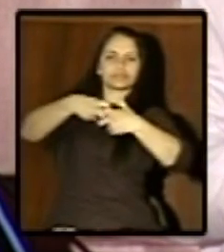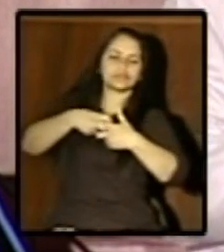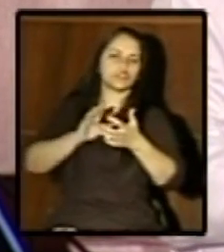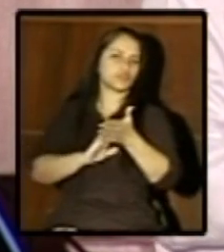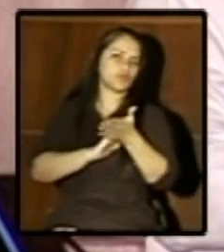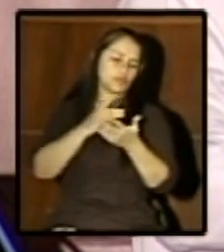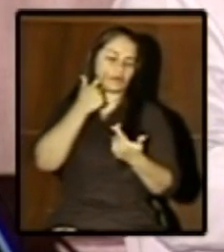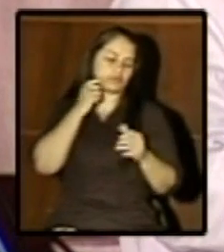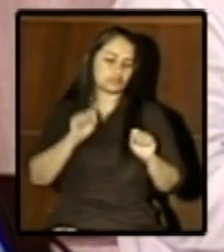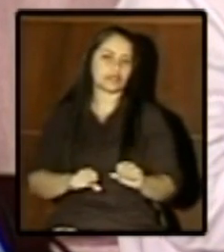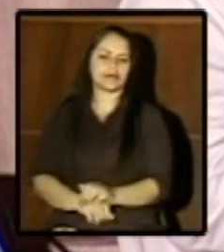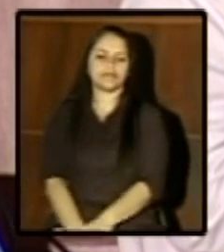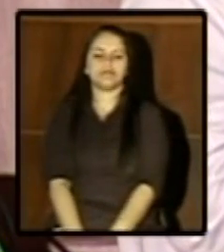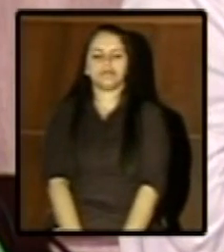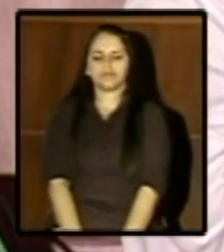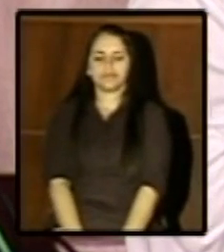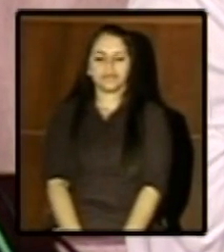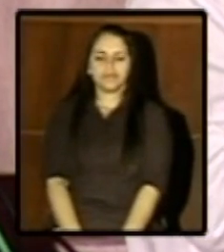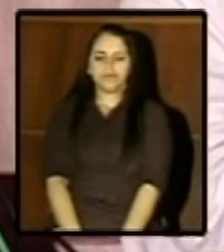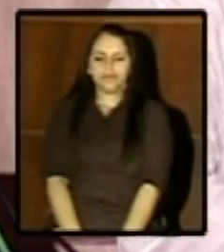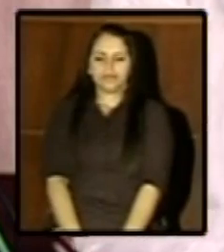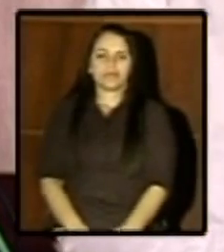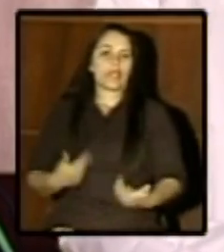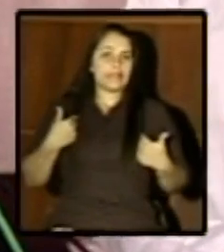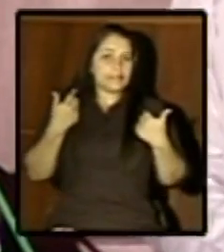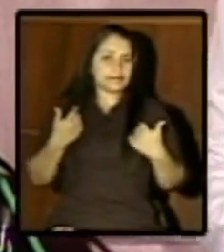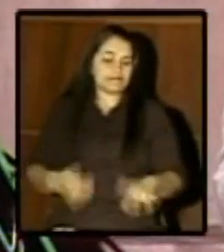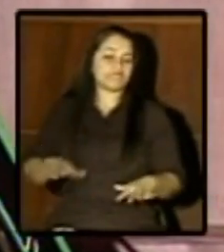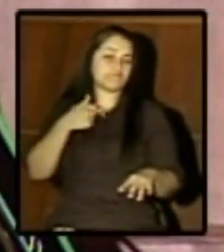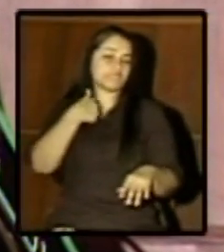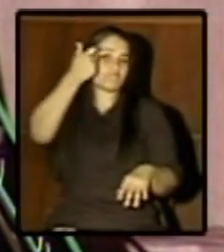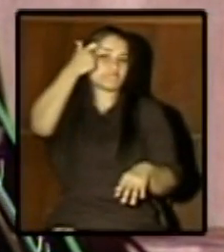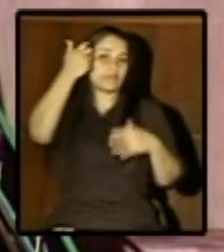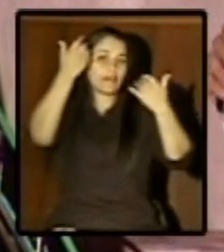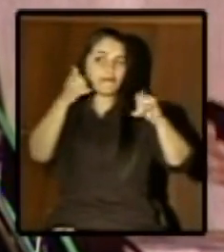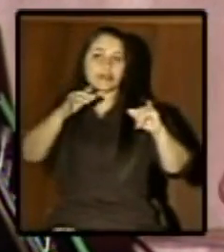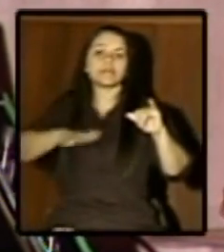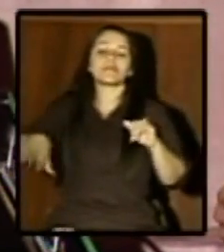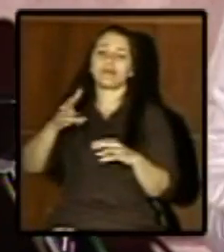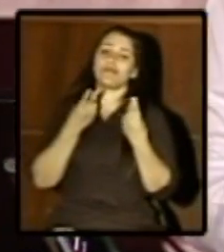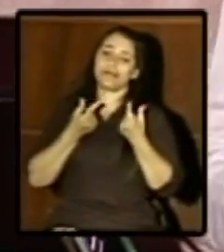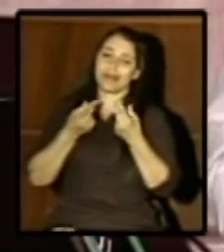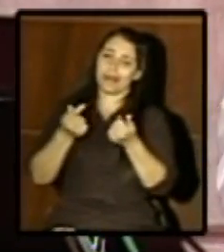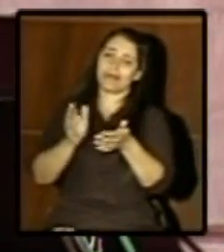del hueso que tenemos ahí o haciendo una reparación de los tendoncitos que se han roto.